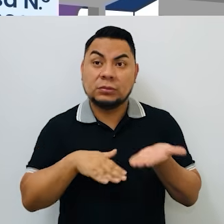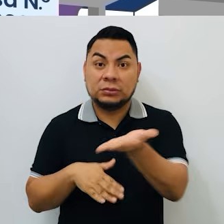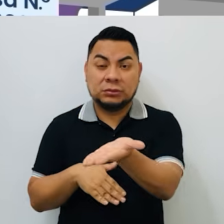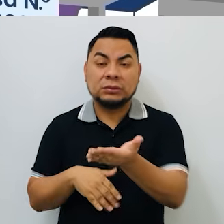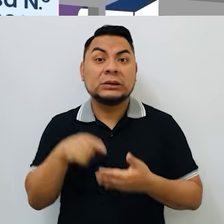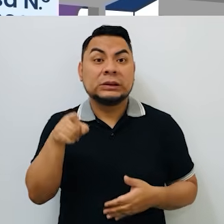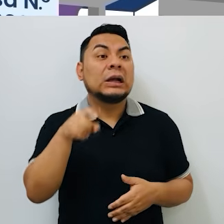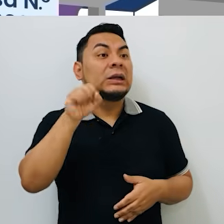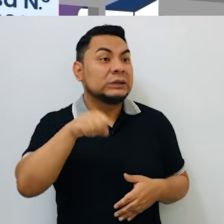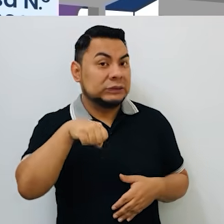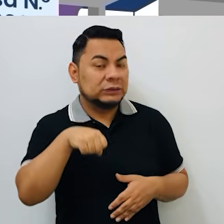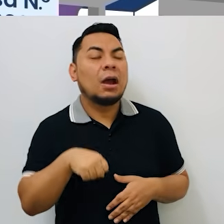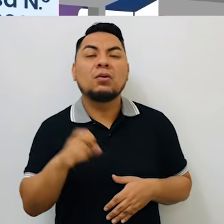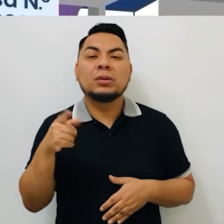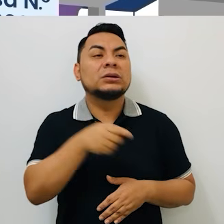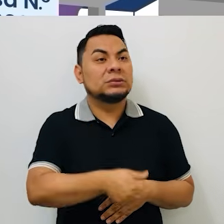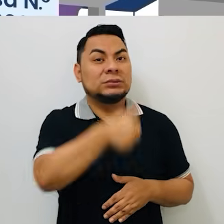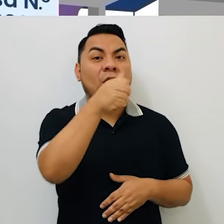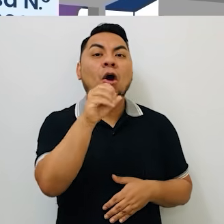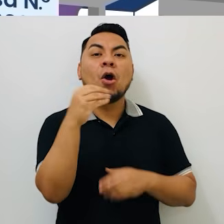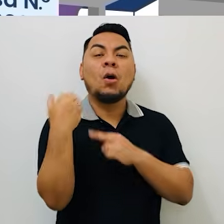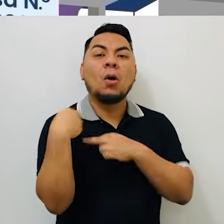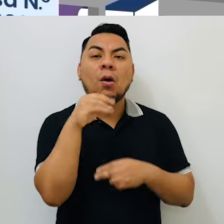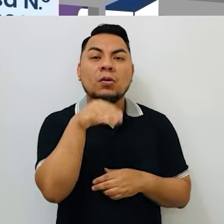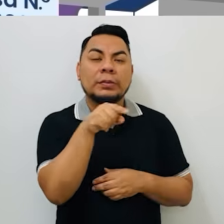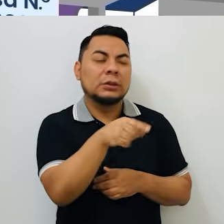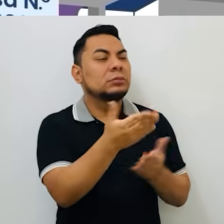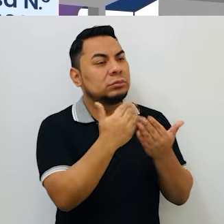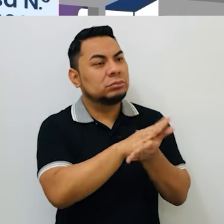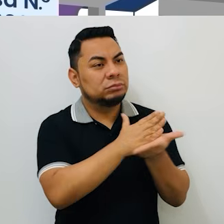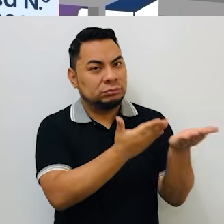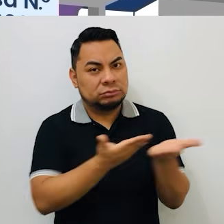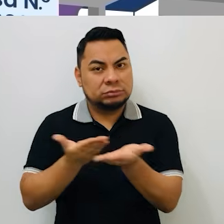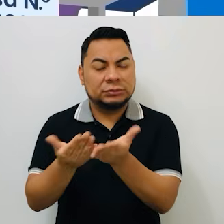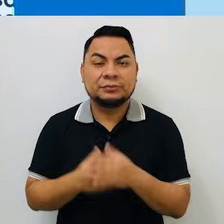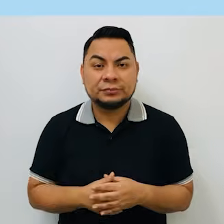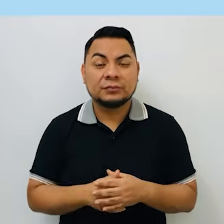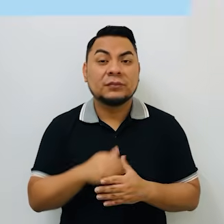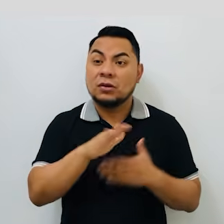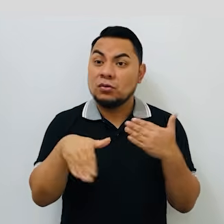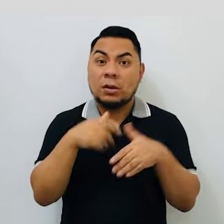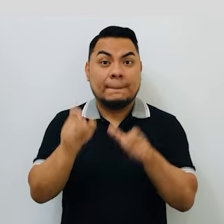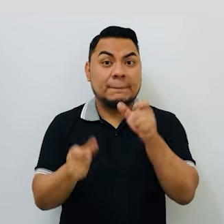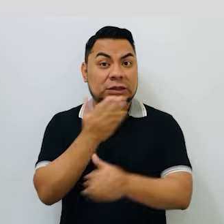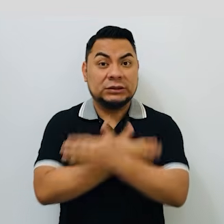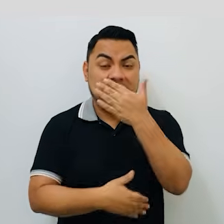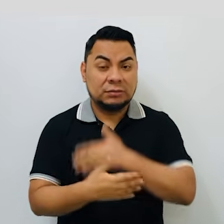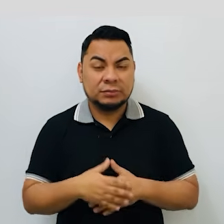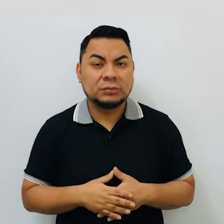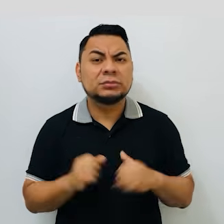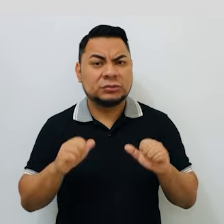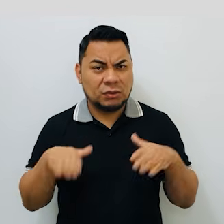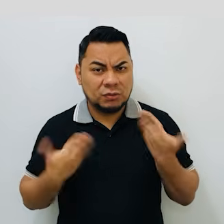braille. De requerirla, se solicitará al personal de la OMPE que le facilite una. Toda persona con